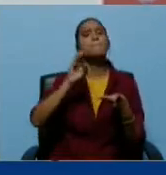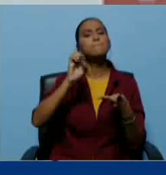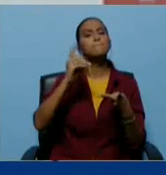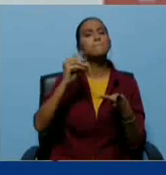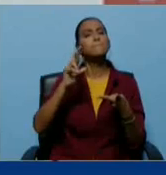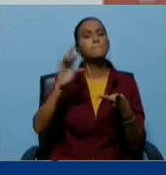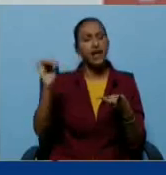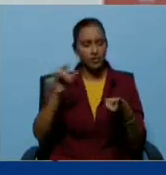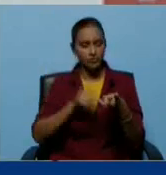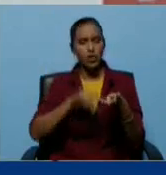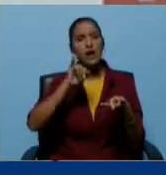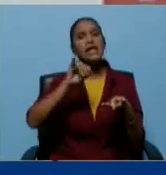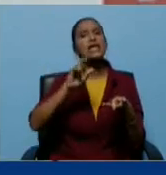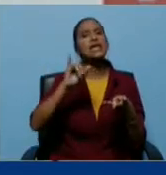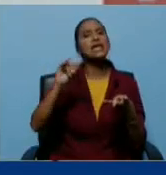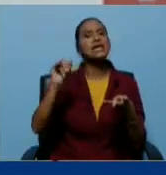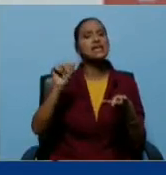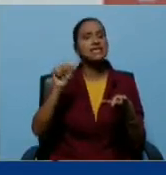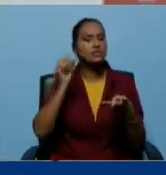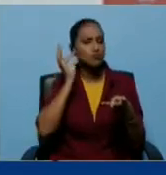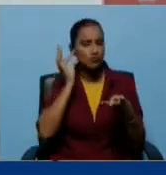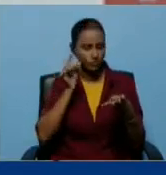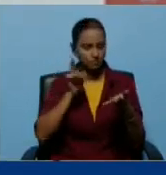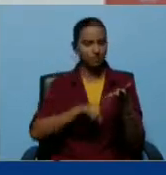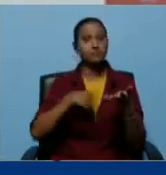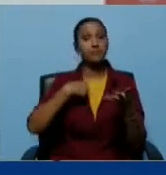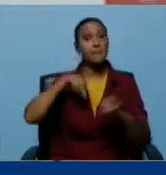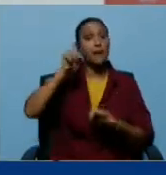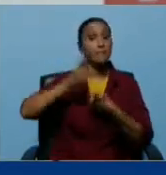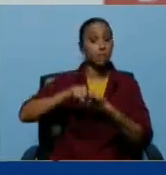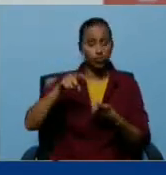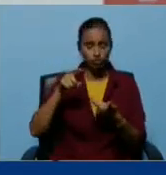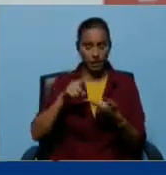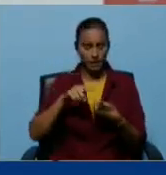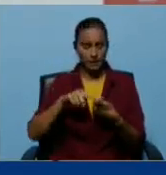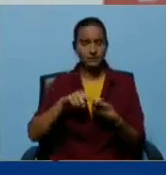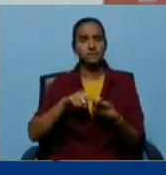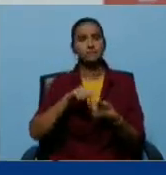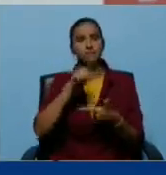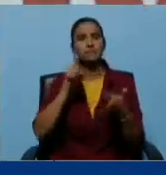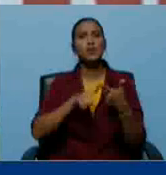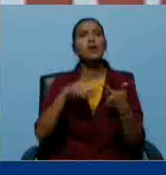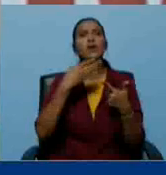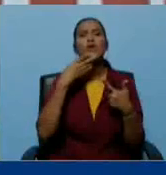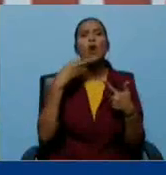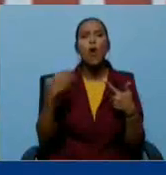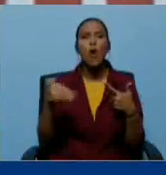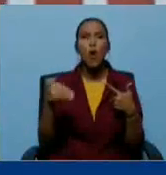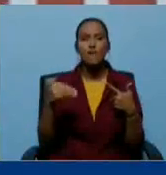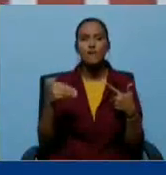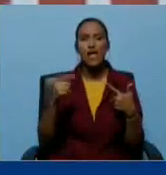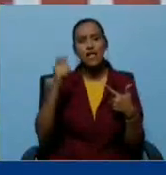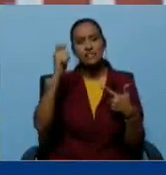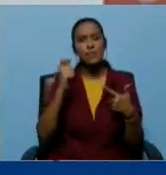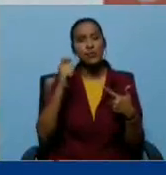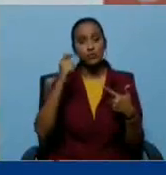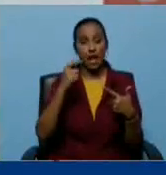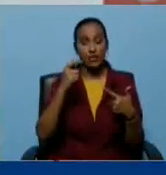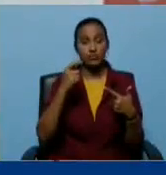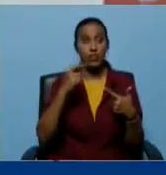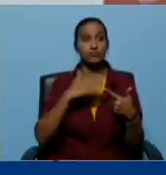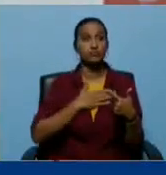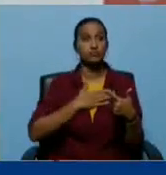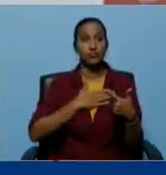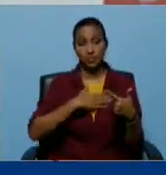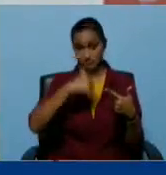Iris Varela, Cilia Flores y el joven diputado Nicolás Maduro. Era